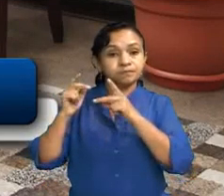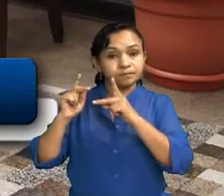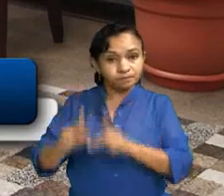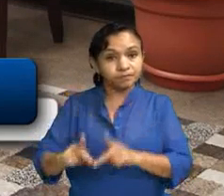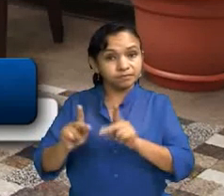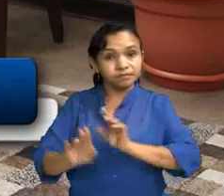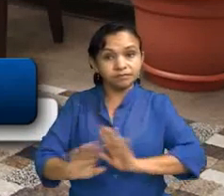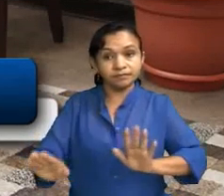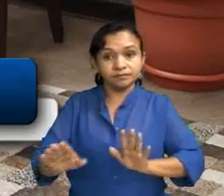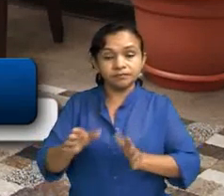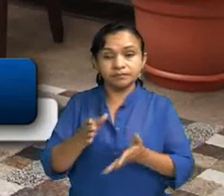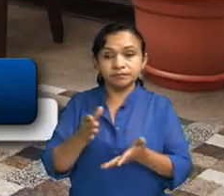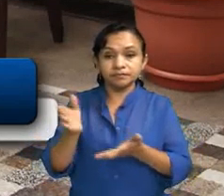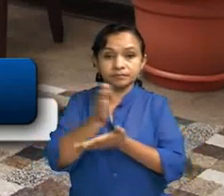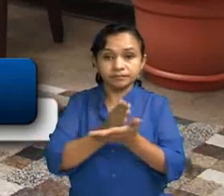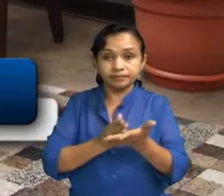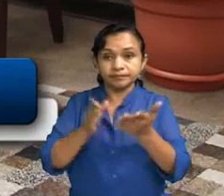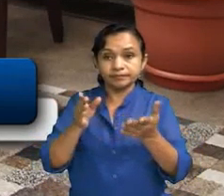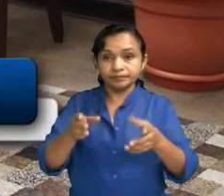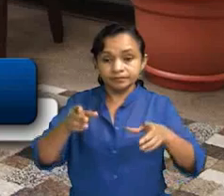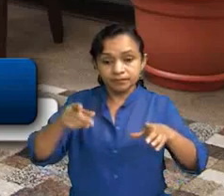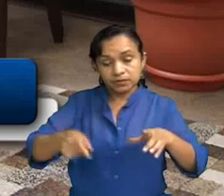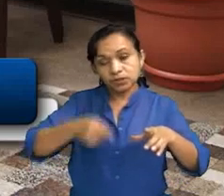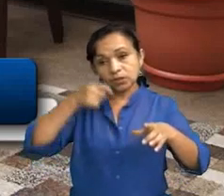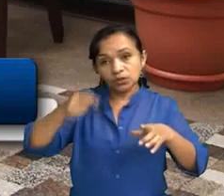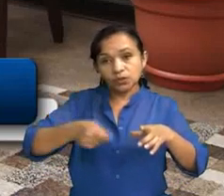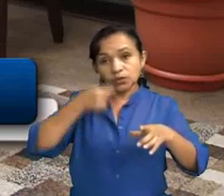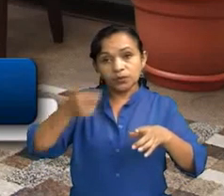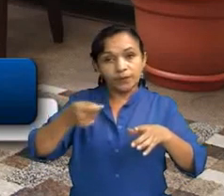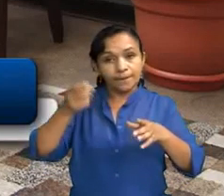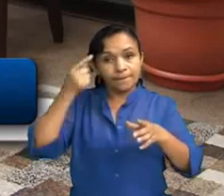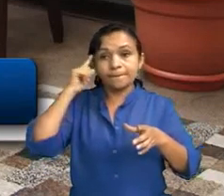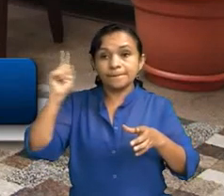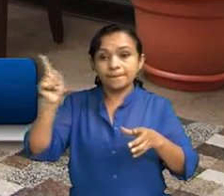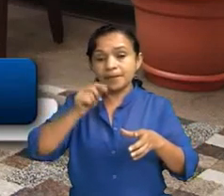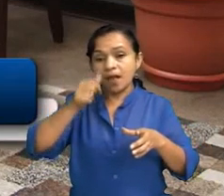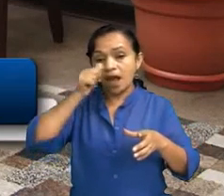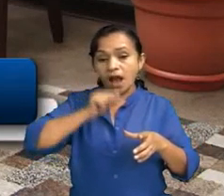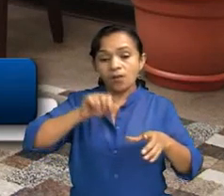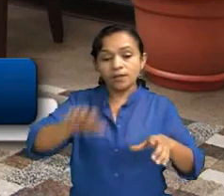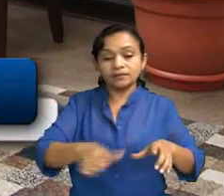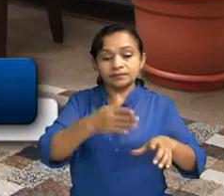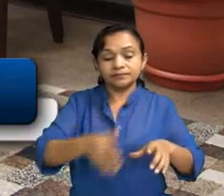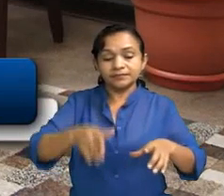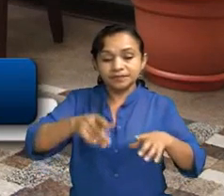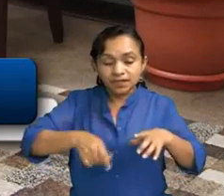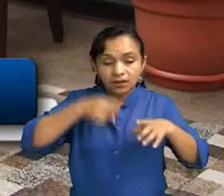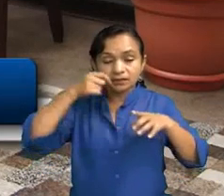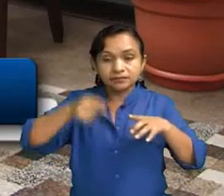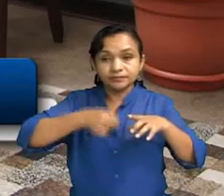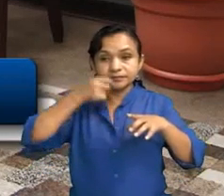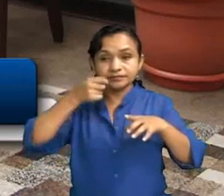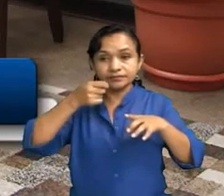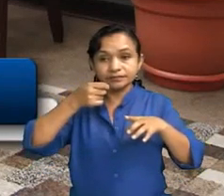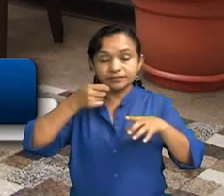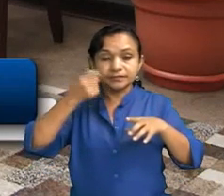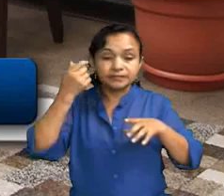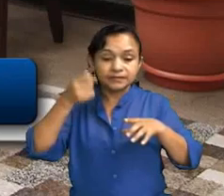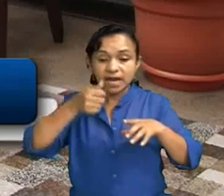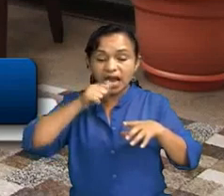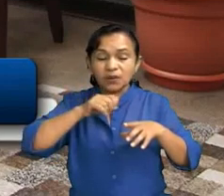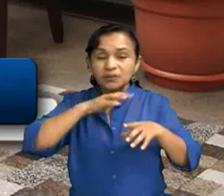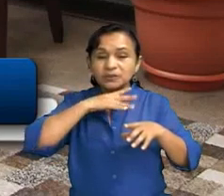nosotros ingerimos, porque a veces la comida la hacen pues y no sabemos cuál es el tipo de agua que utilizan, entonces cuando la hacen con agua contaminada